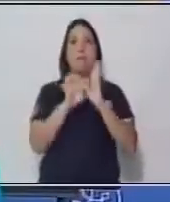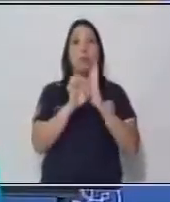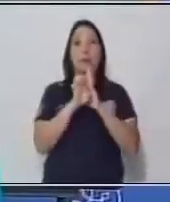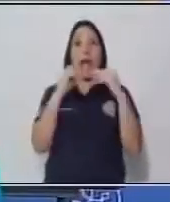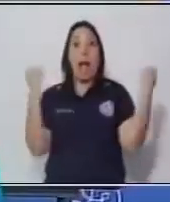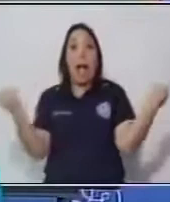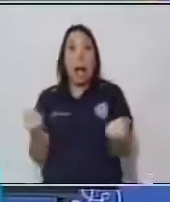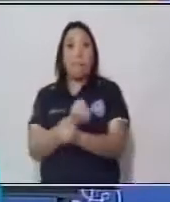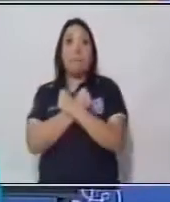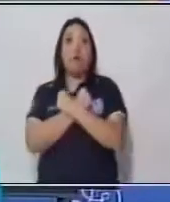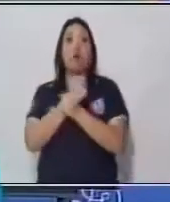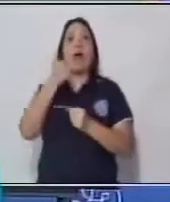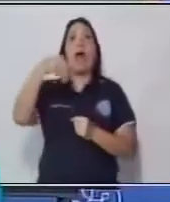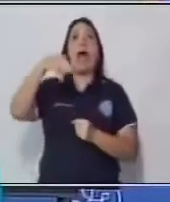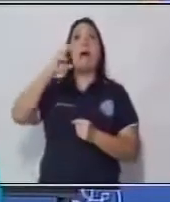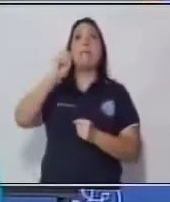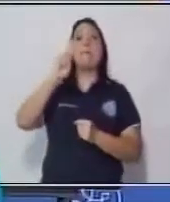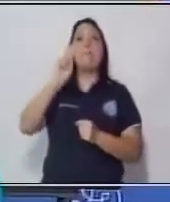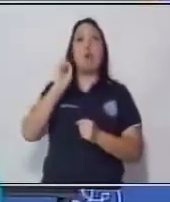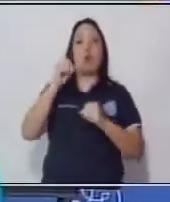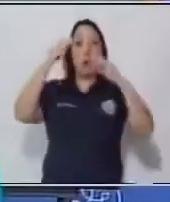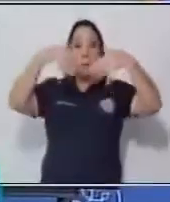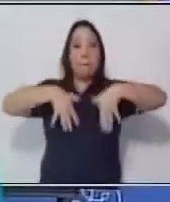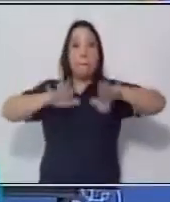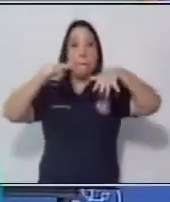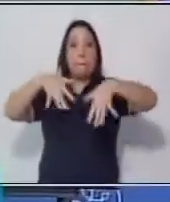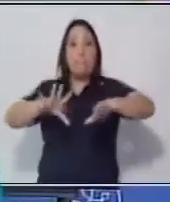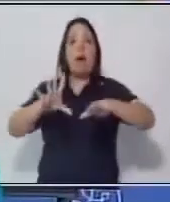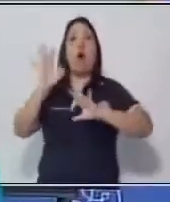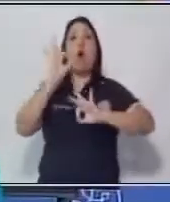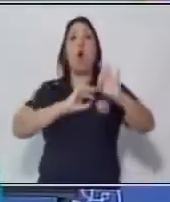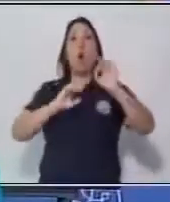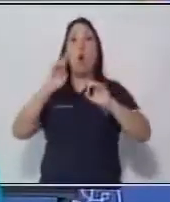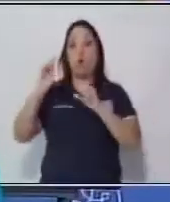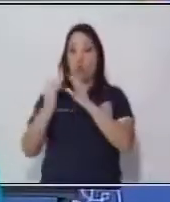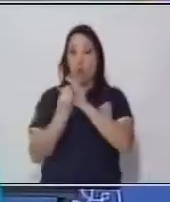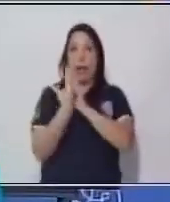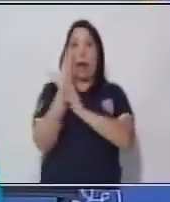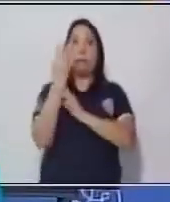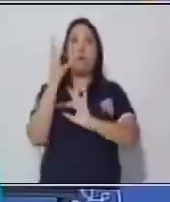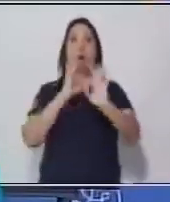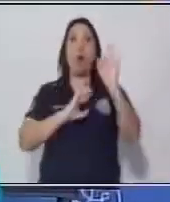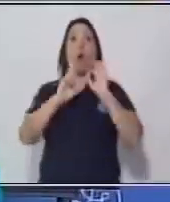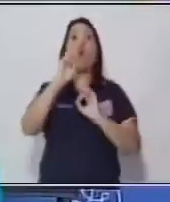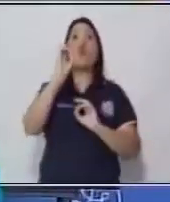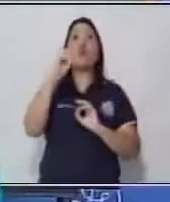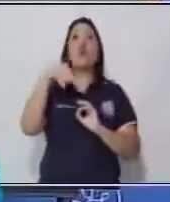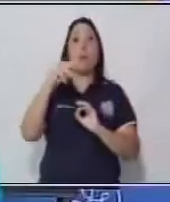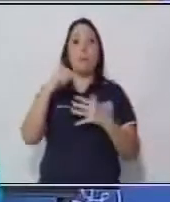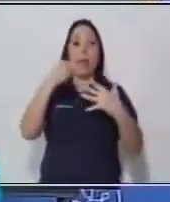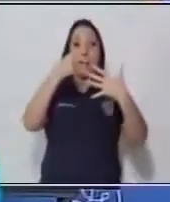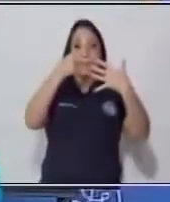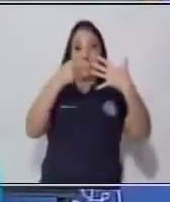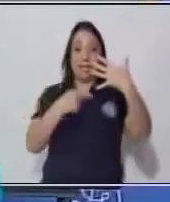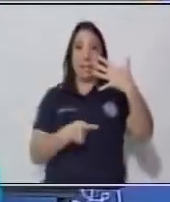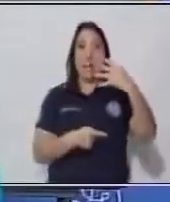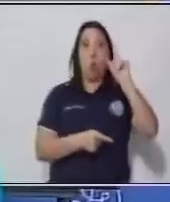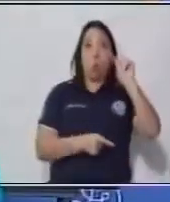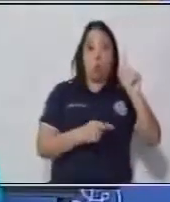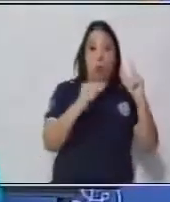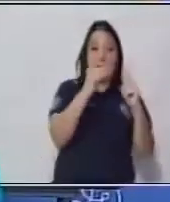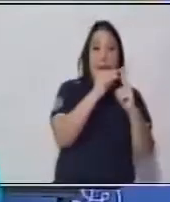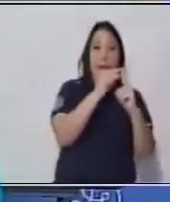amor, Omar, ramo, Roma. Y entonces, es así como